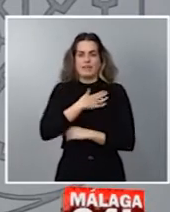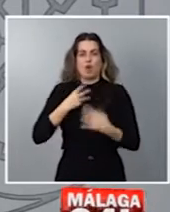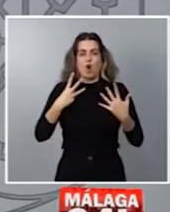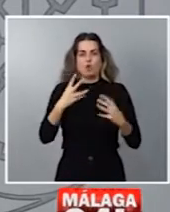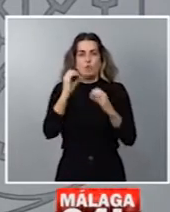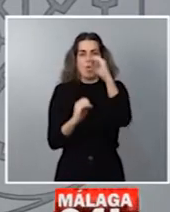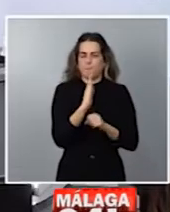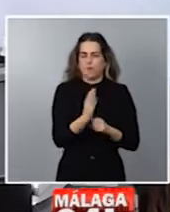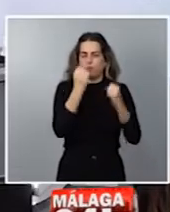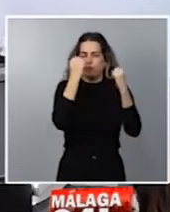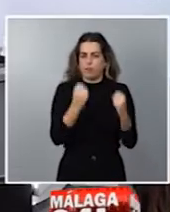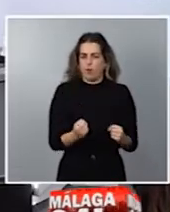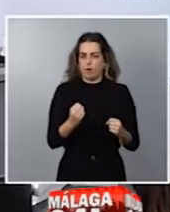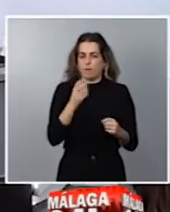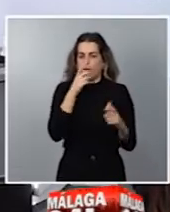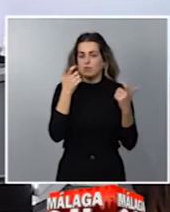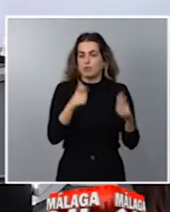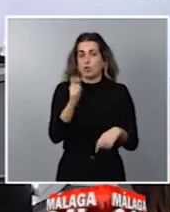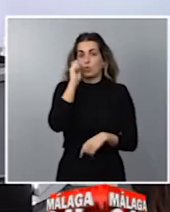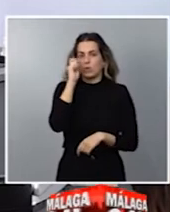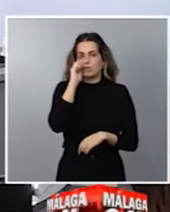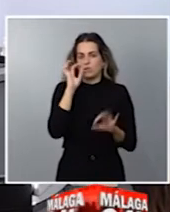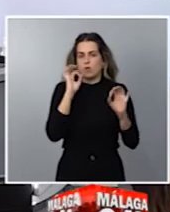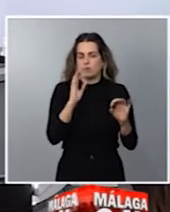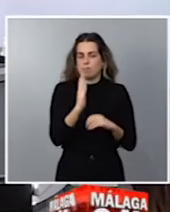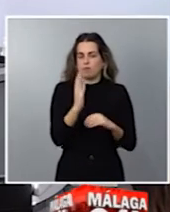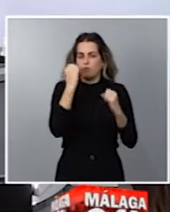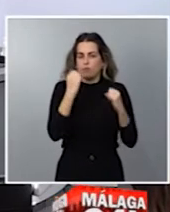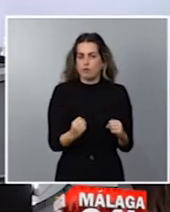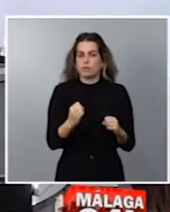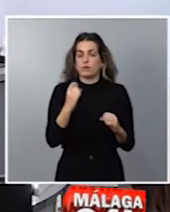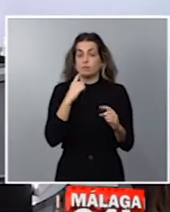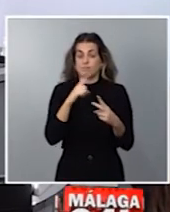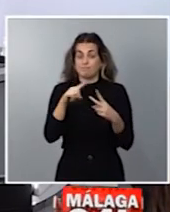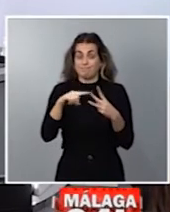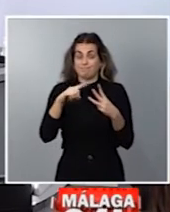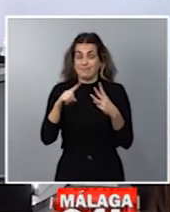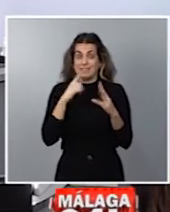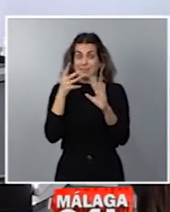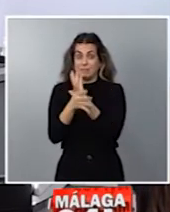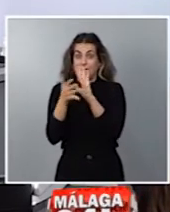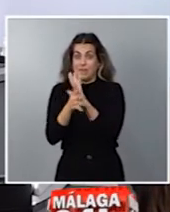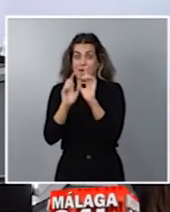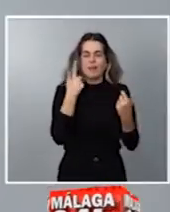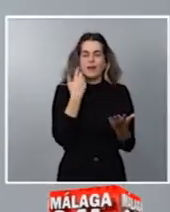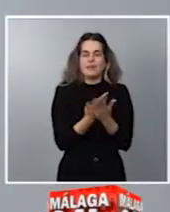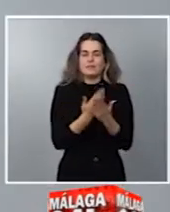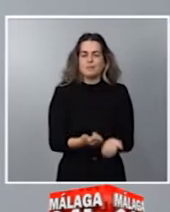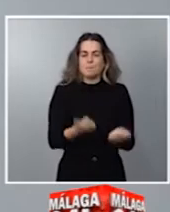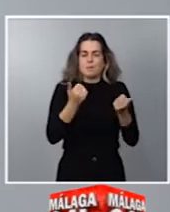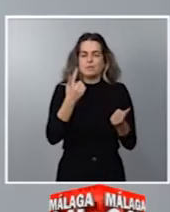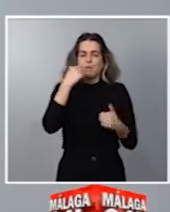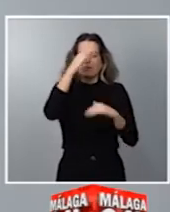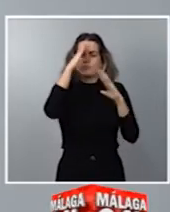en este ámbito. Así lo ha explicado la ministra portavoz en rueda de prensa posterior a la reunión del Consejo, donde ha